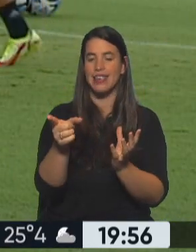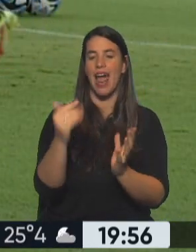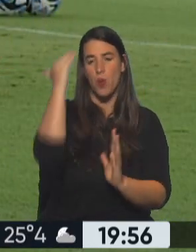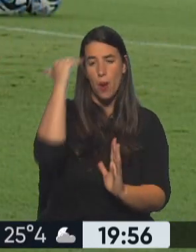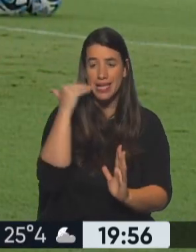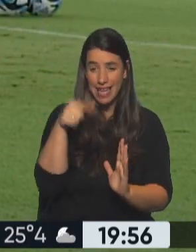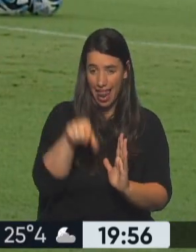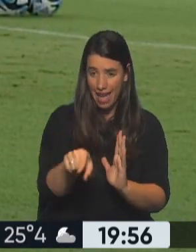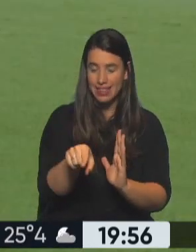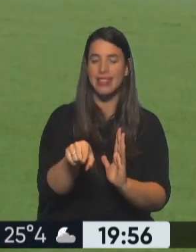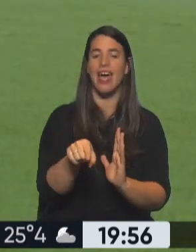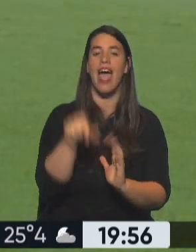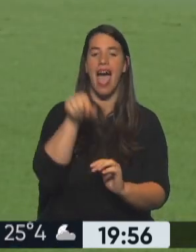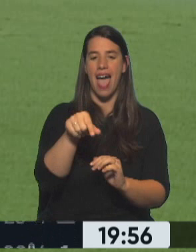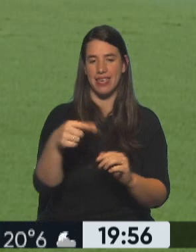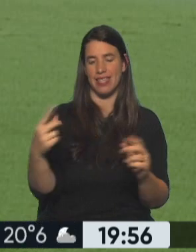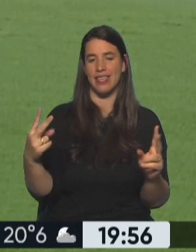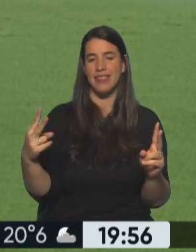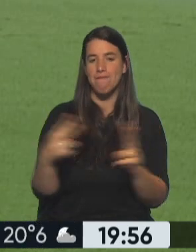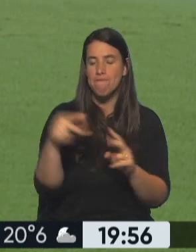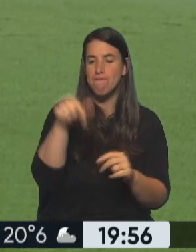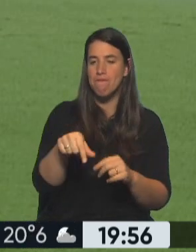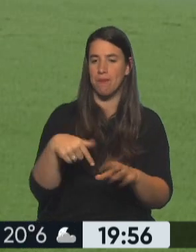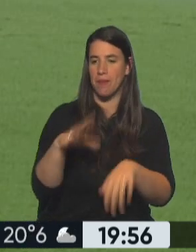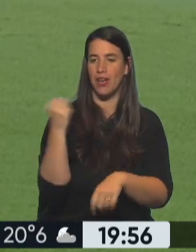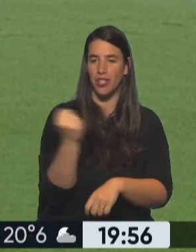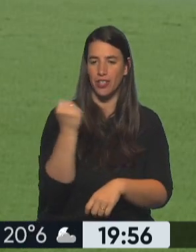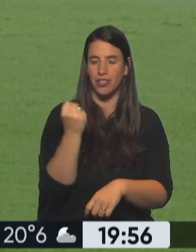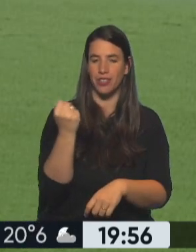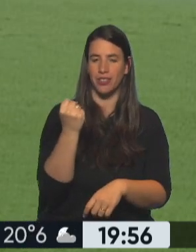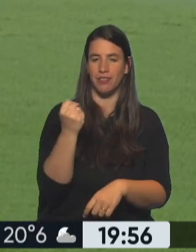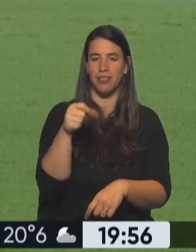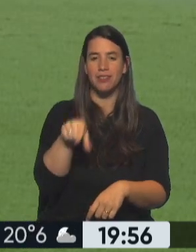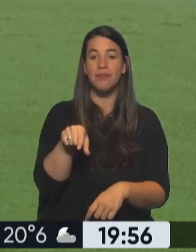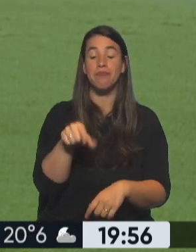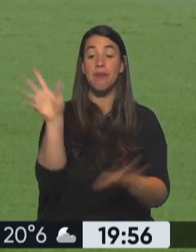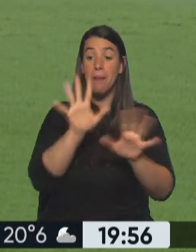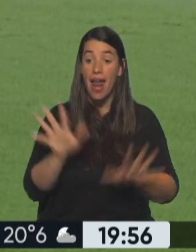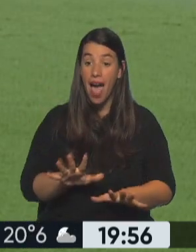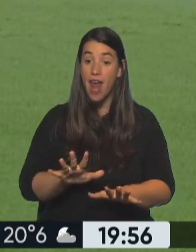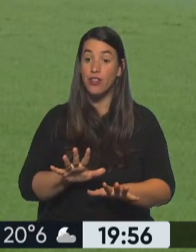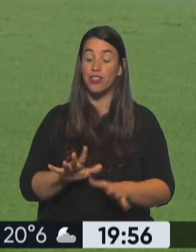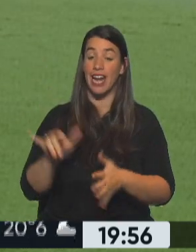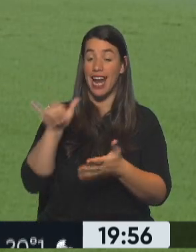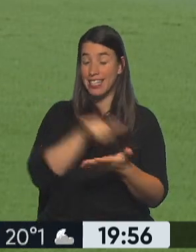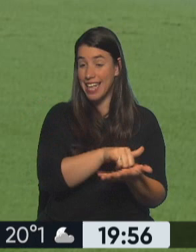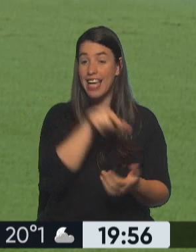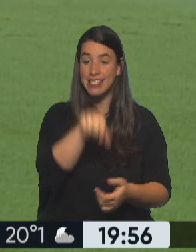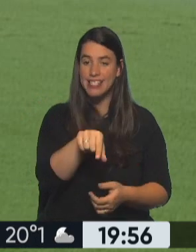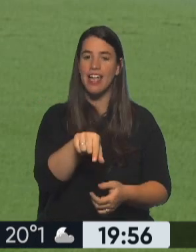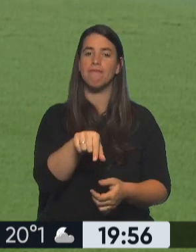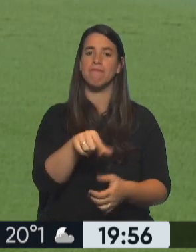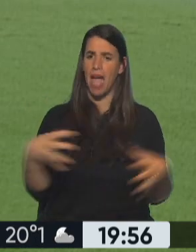más importante del año. Se prepararon en Ezeiza. Allí está el equipo que